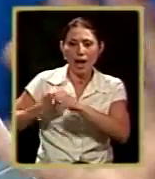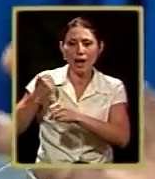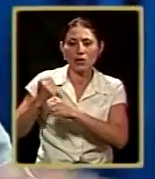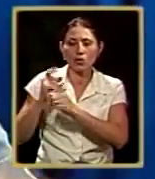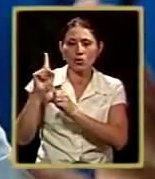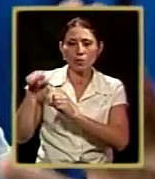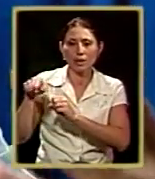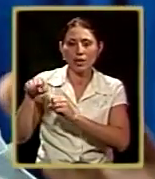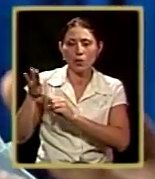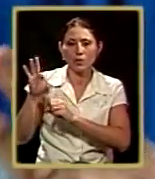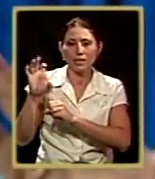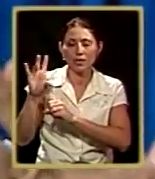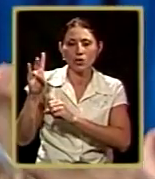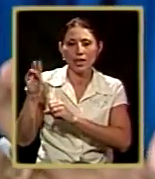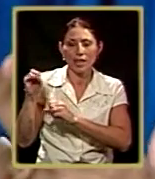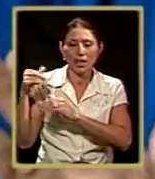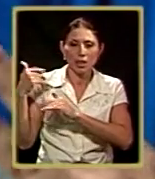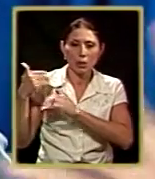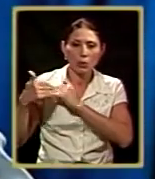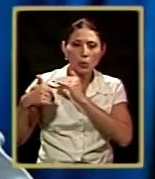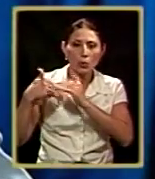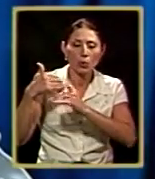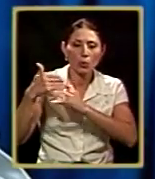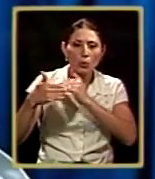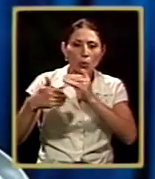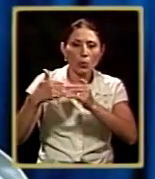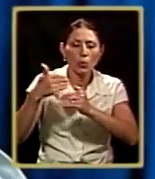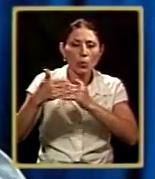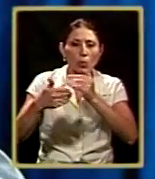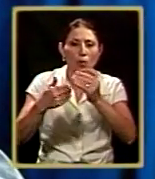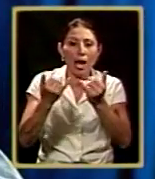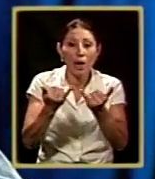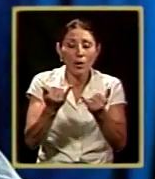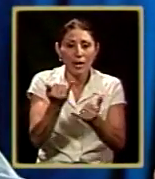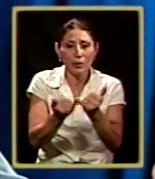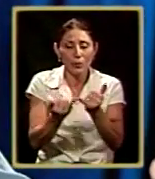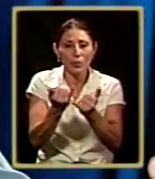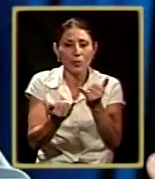que posiblemente ahora va terminando,